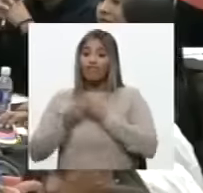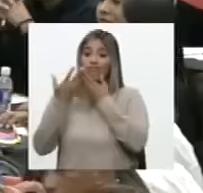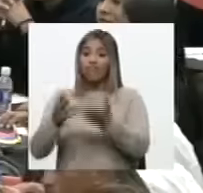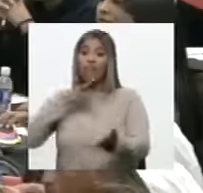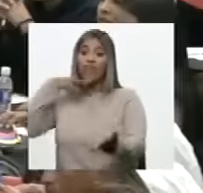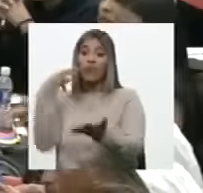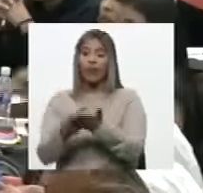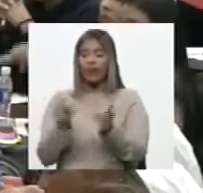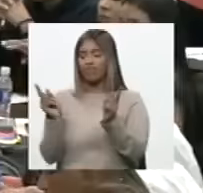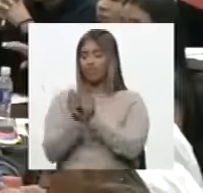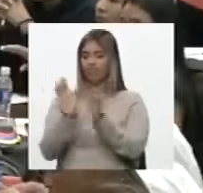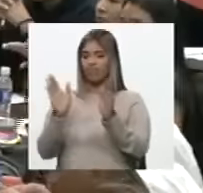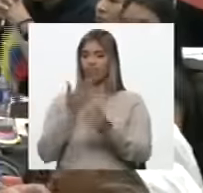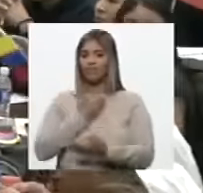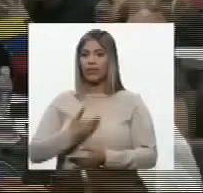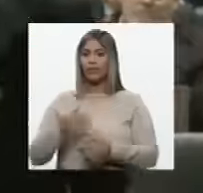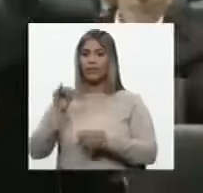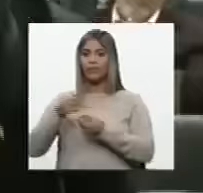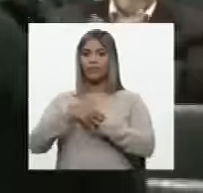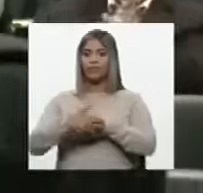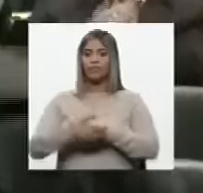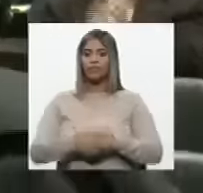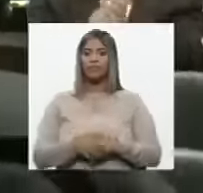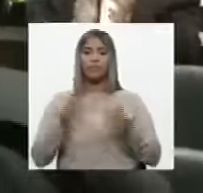es. Es todo, presidente.